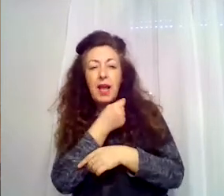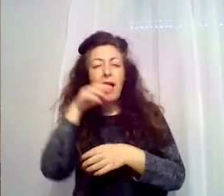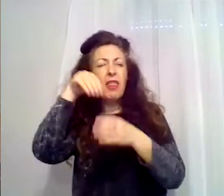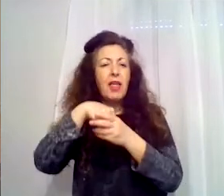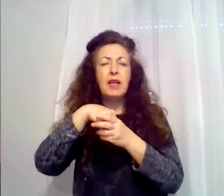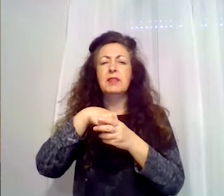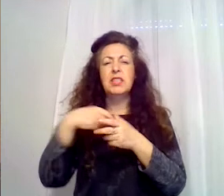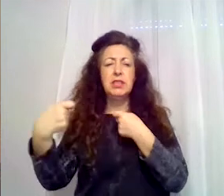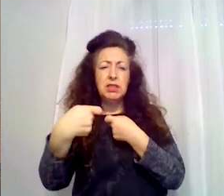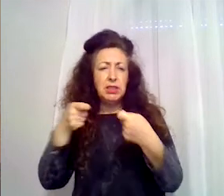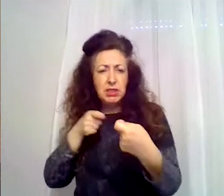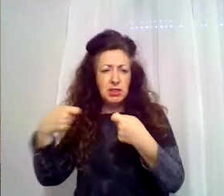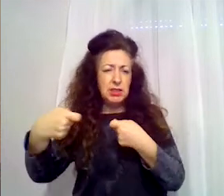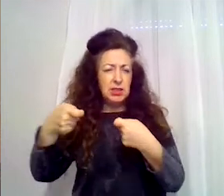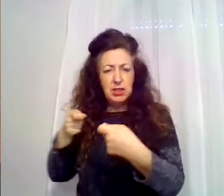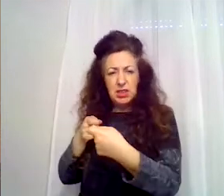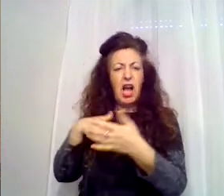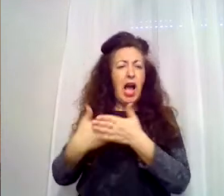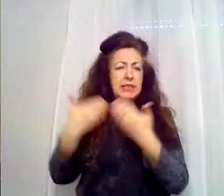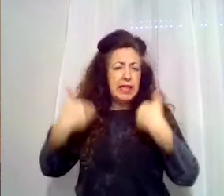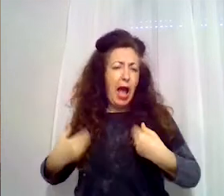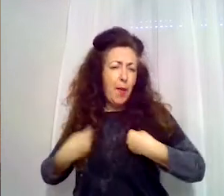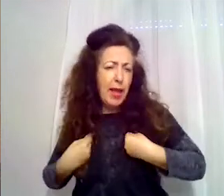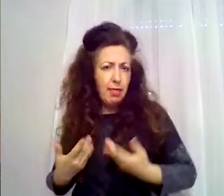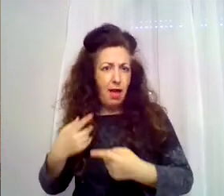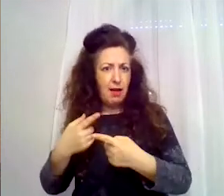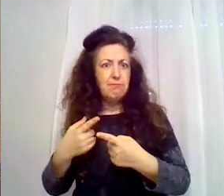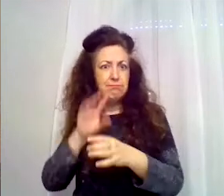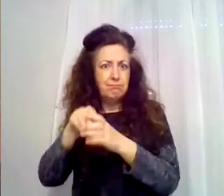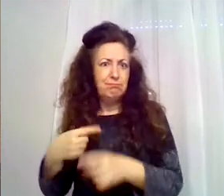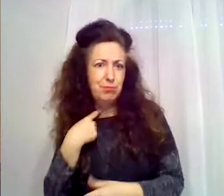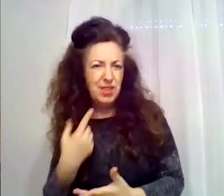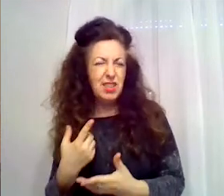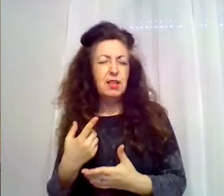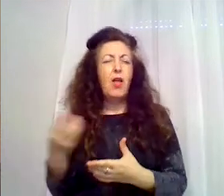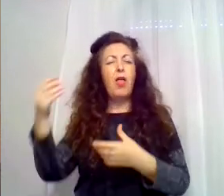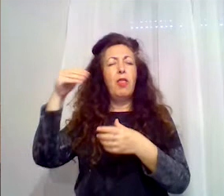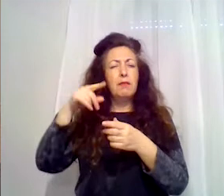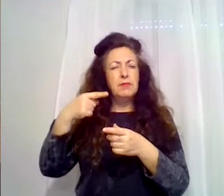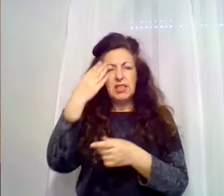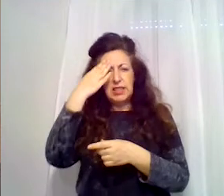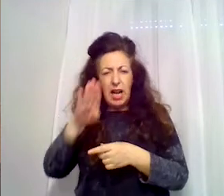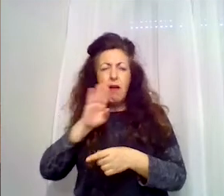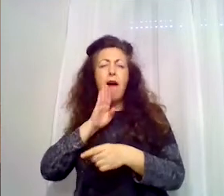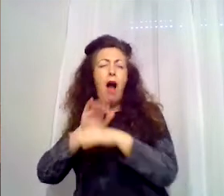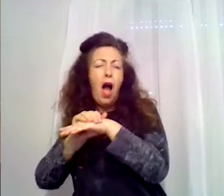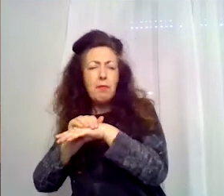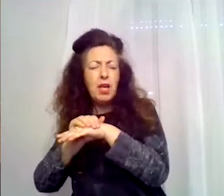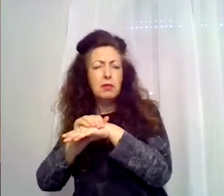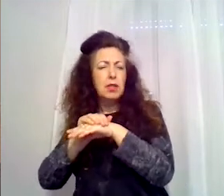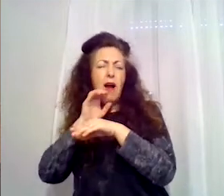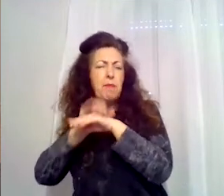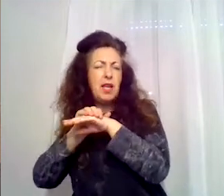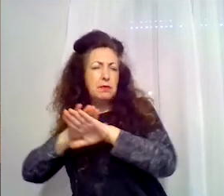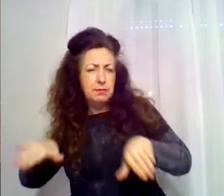principio también, tanto el llevar espadas o el llevar armas blancas en el cinturón, en